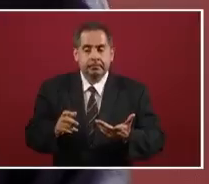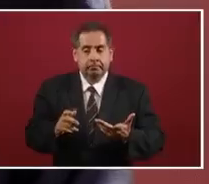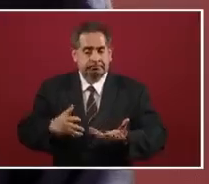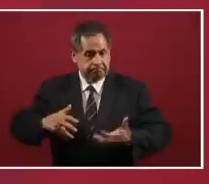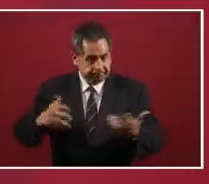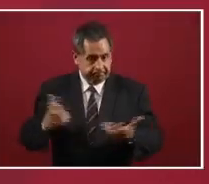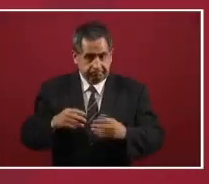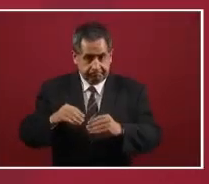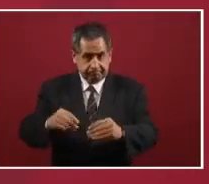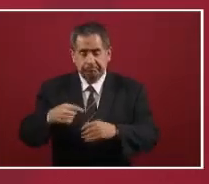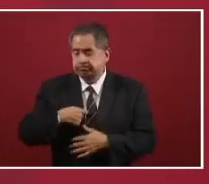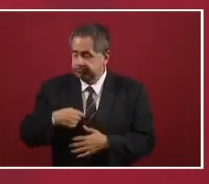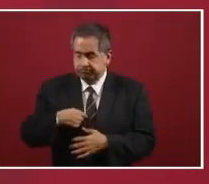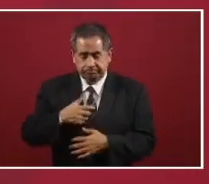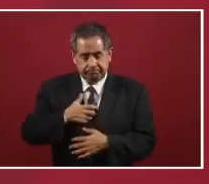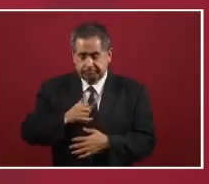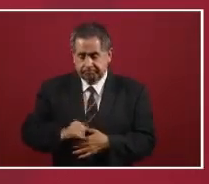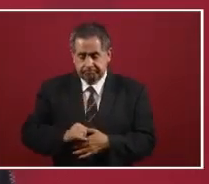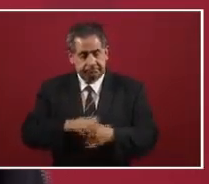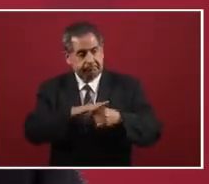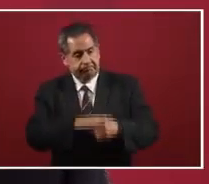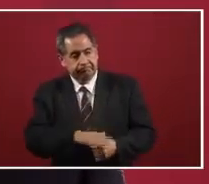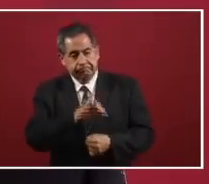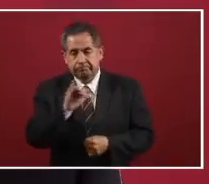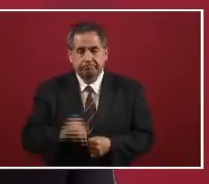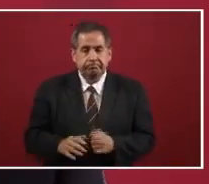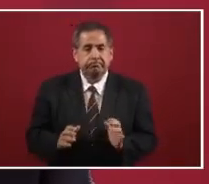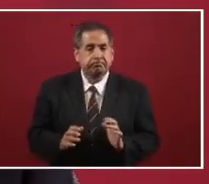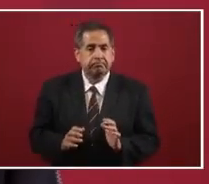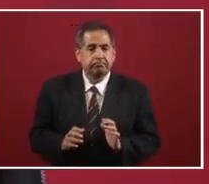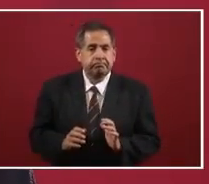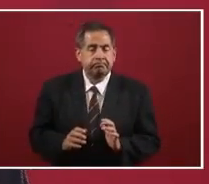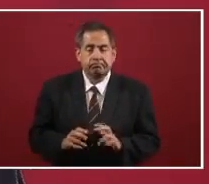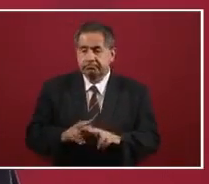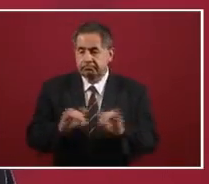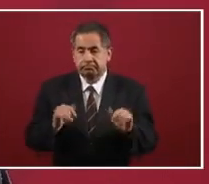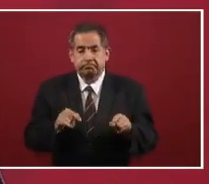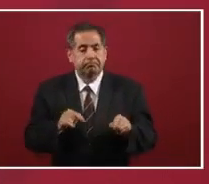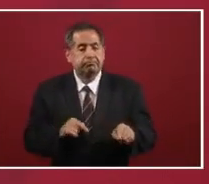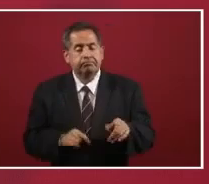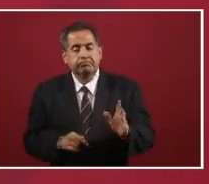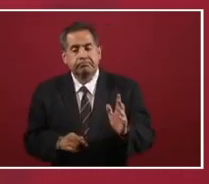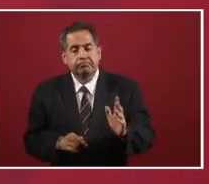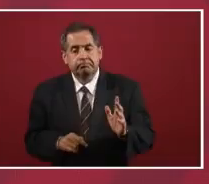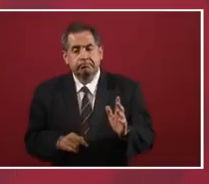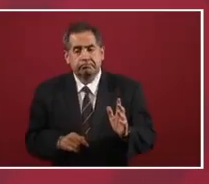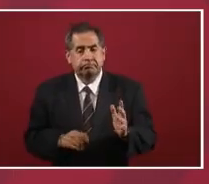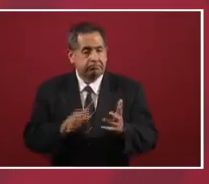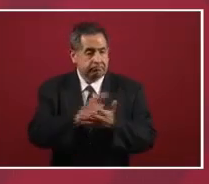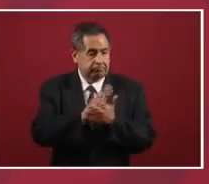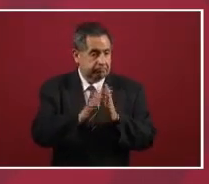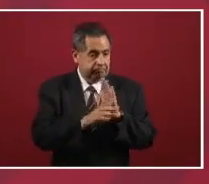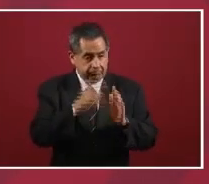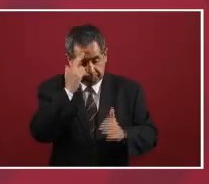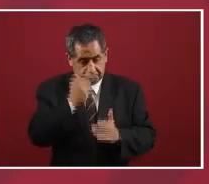acciones que tienen que ver con el combate a la delincuencia,